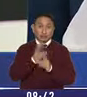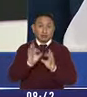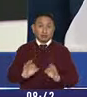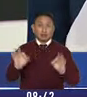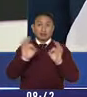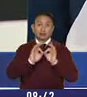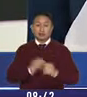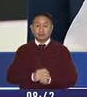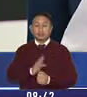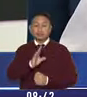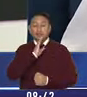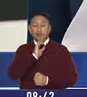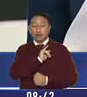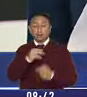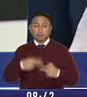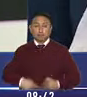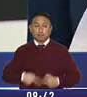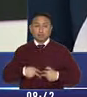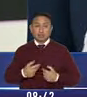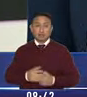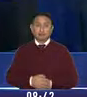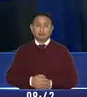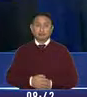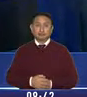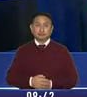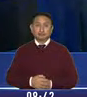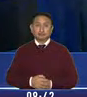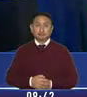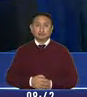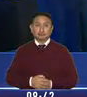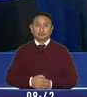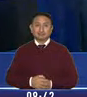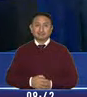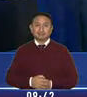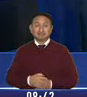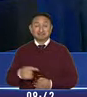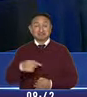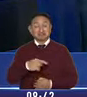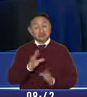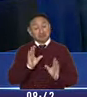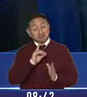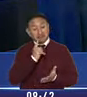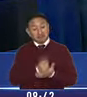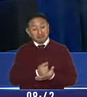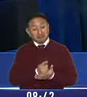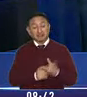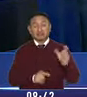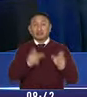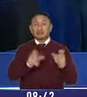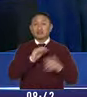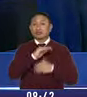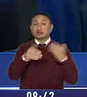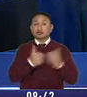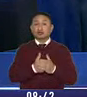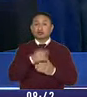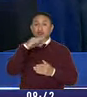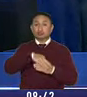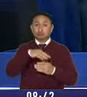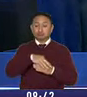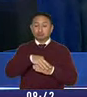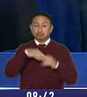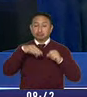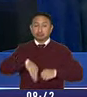fundamental. Agua es vida, agua es salud para nuestros habitantes. Me está convenciendo, déjeme decirle, bueno, son los ciudadanos, somos todos los votantes quienes